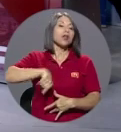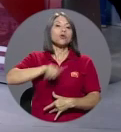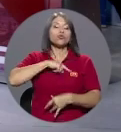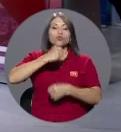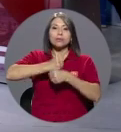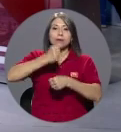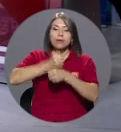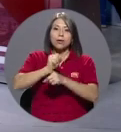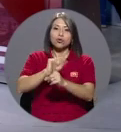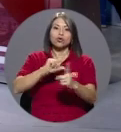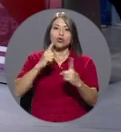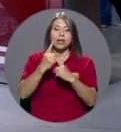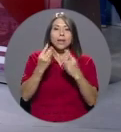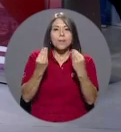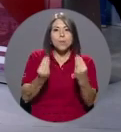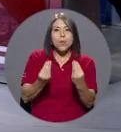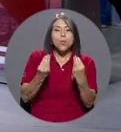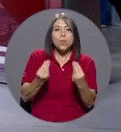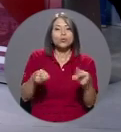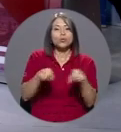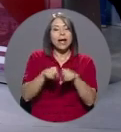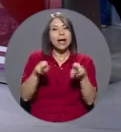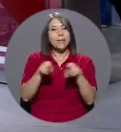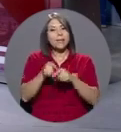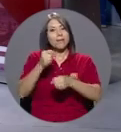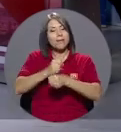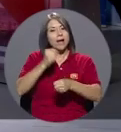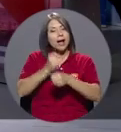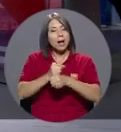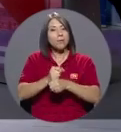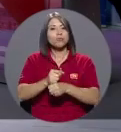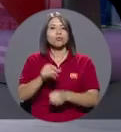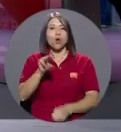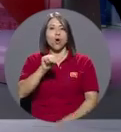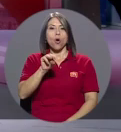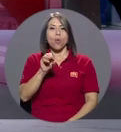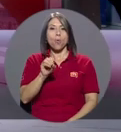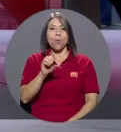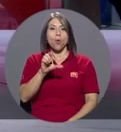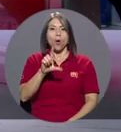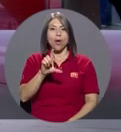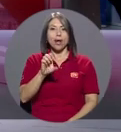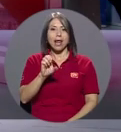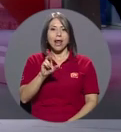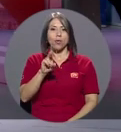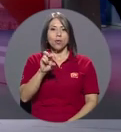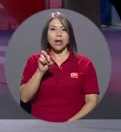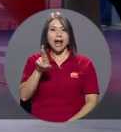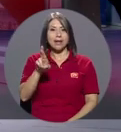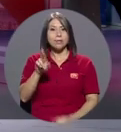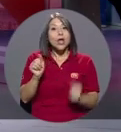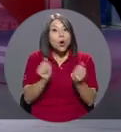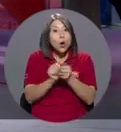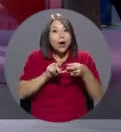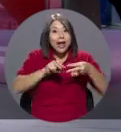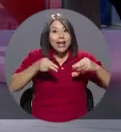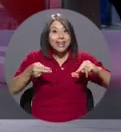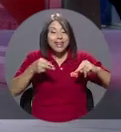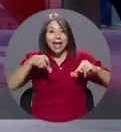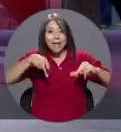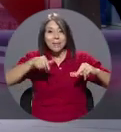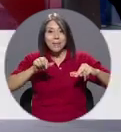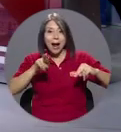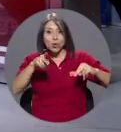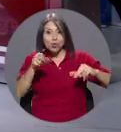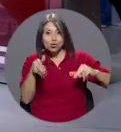Hacemos mucho trabajo social también. Trabajamos la parte molecular, por ejemplo, con genética en pargos, hemos realizado